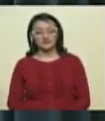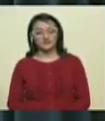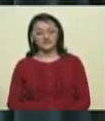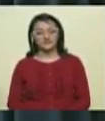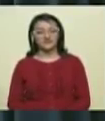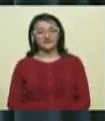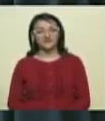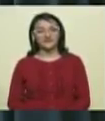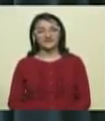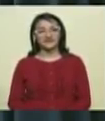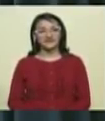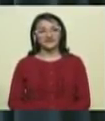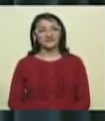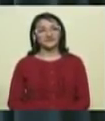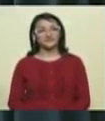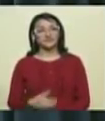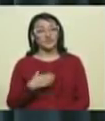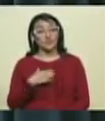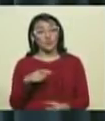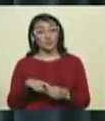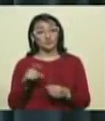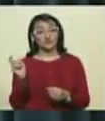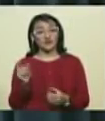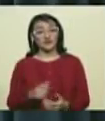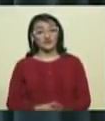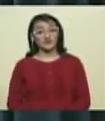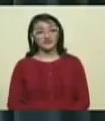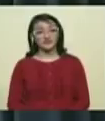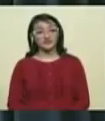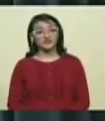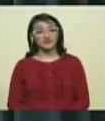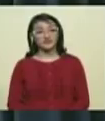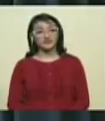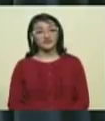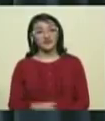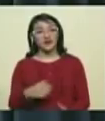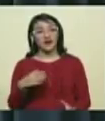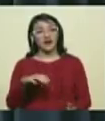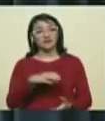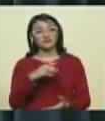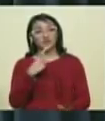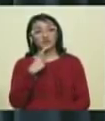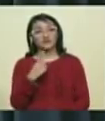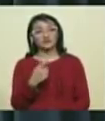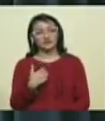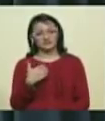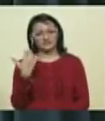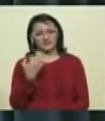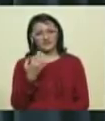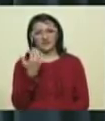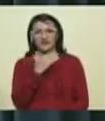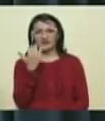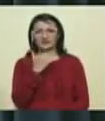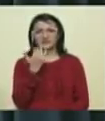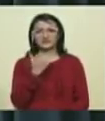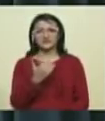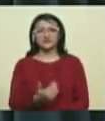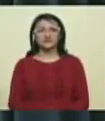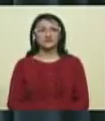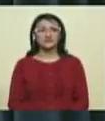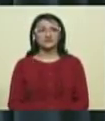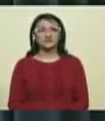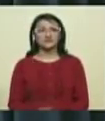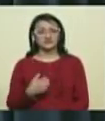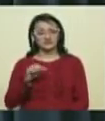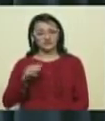entonces dicen que no nos podemos salir. Como dice la canción de Carlos Puebla, causa risa la OEA. Claro que nos